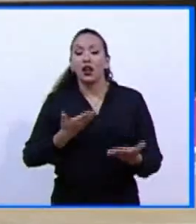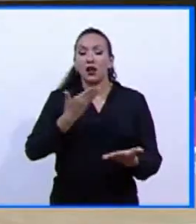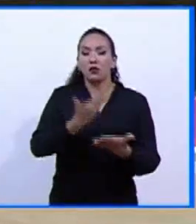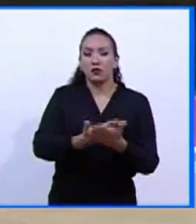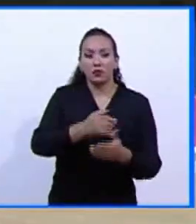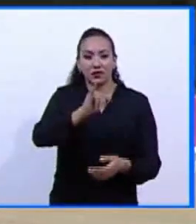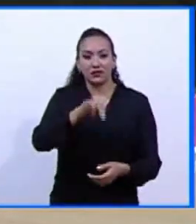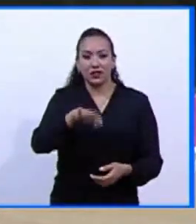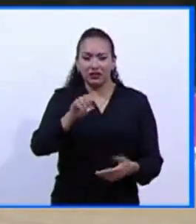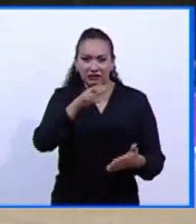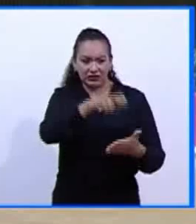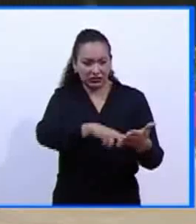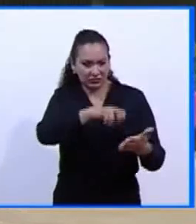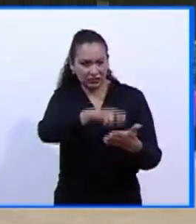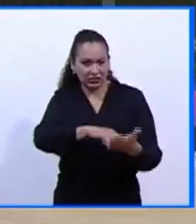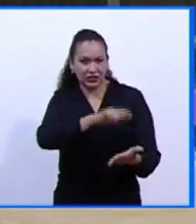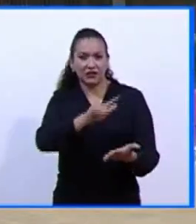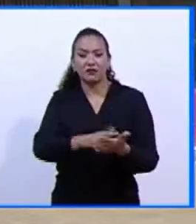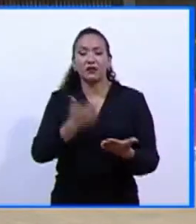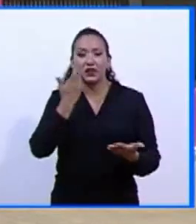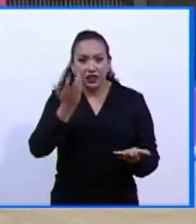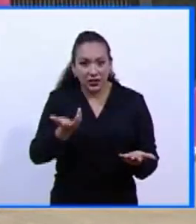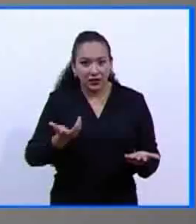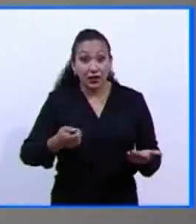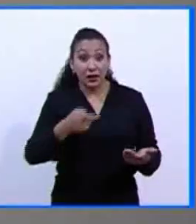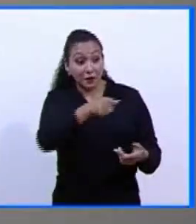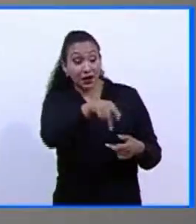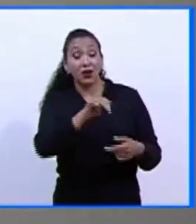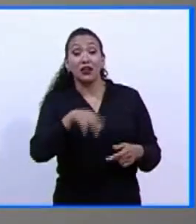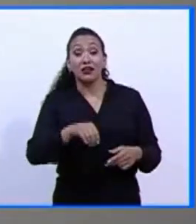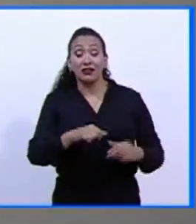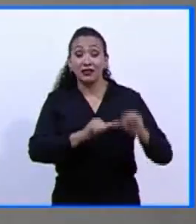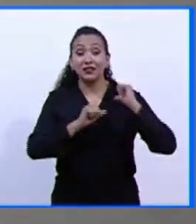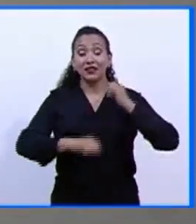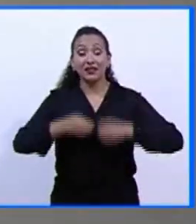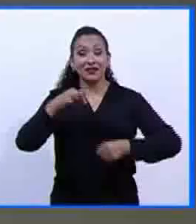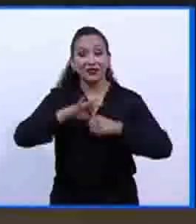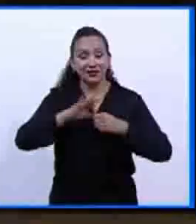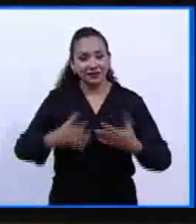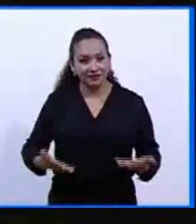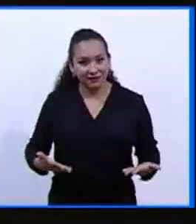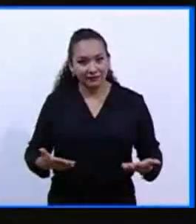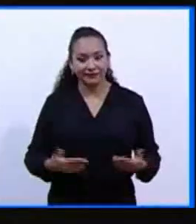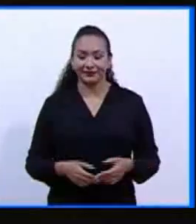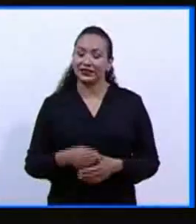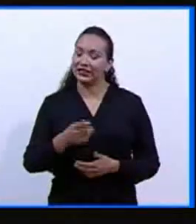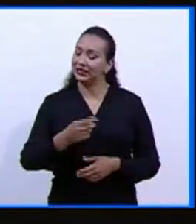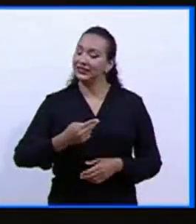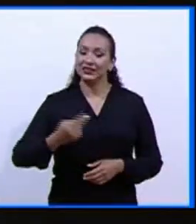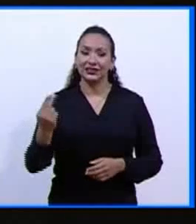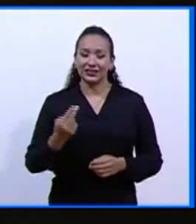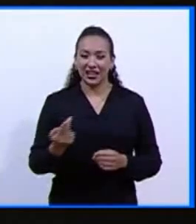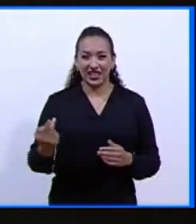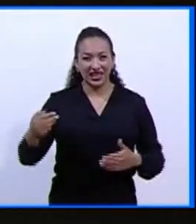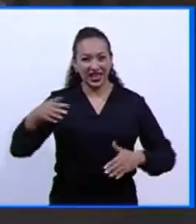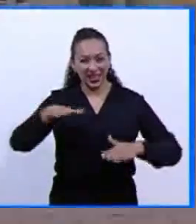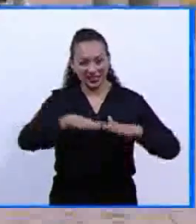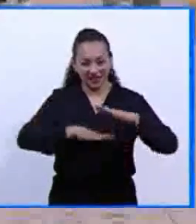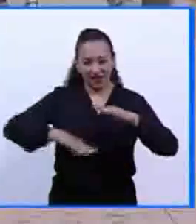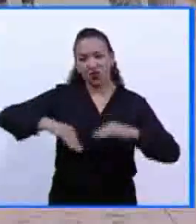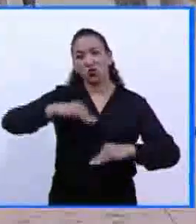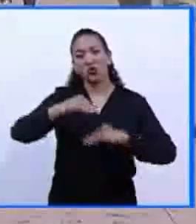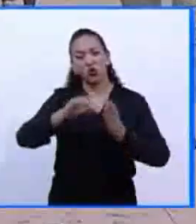INE, institución encargada del proceso electoral. Señaló necesaria la reconstrucción de la estructura constitucional